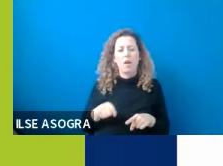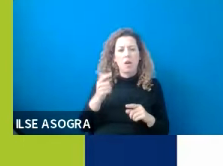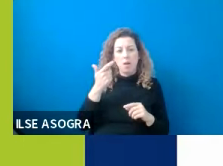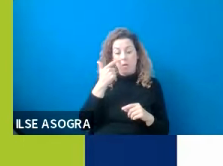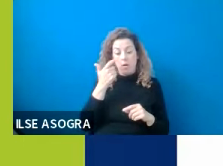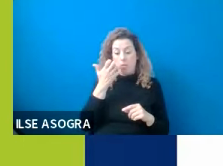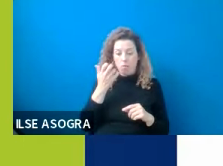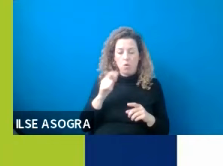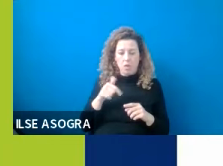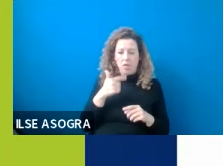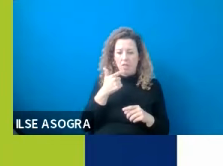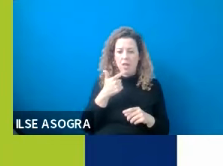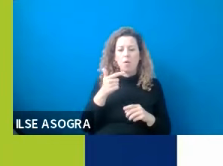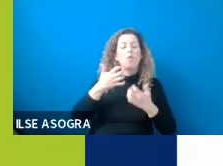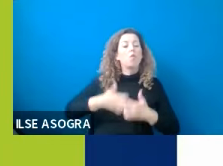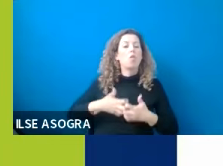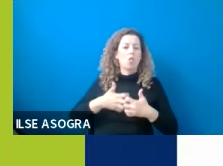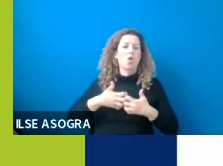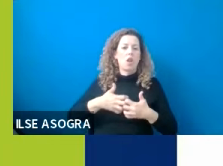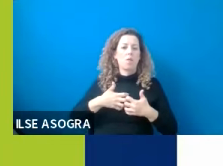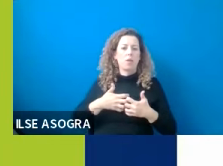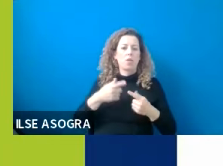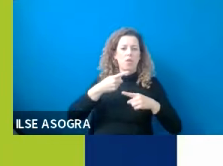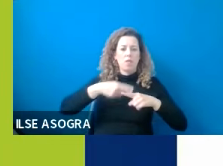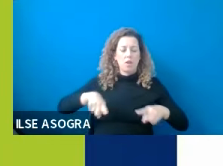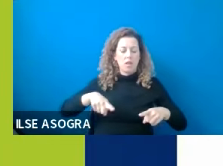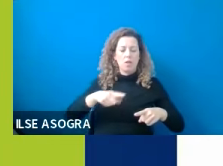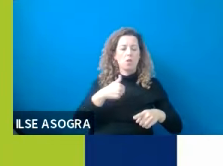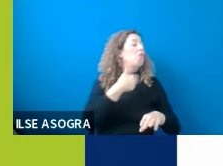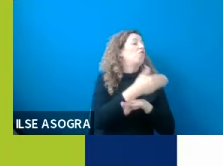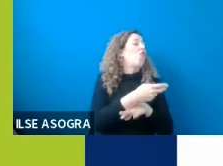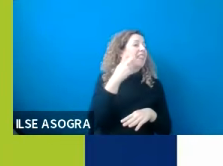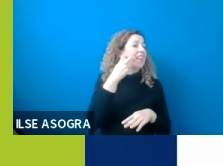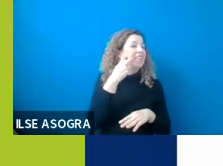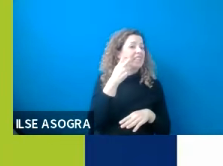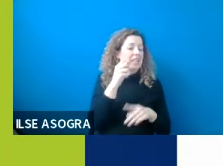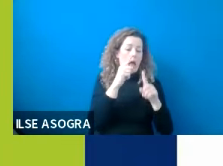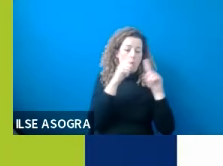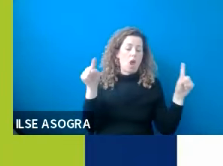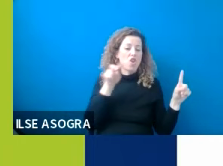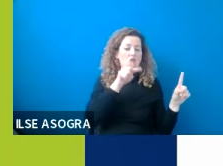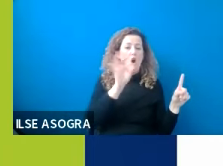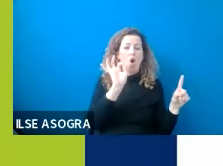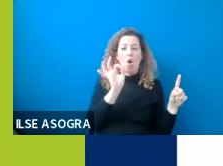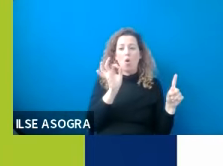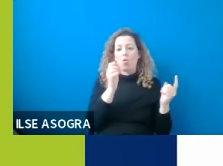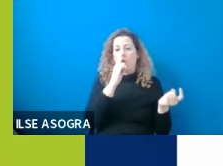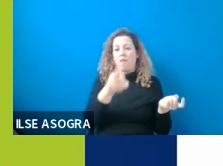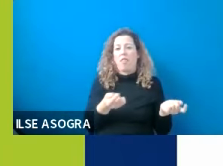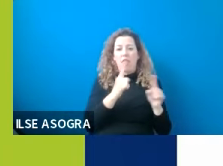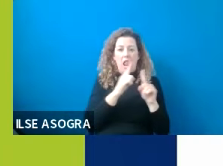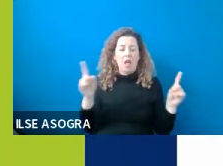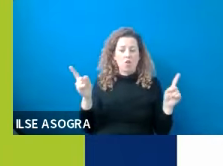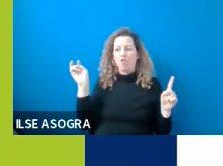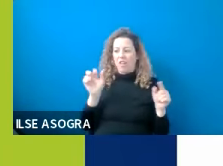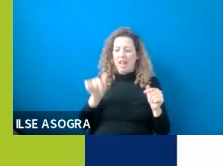supuesto lo que decíamos, el propio funcionamiento ya es diferente, no es lo mismo ir al dentista dos veces al año o una vez cada dos años que venir